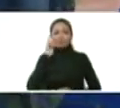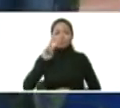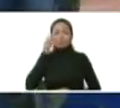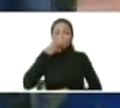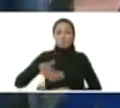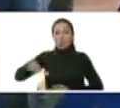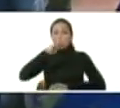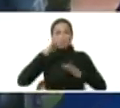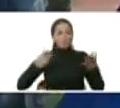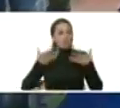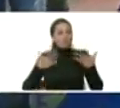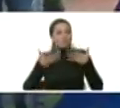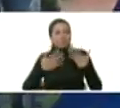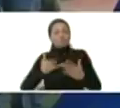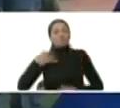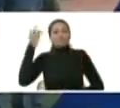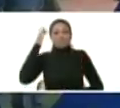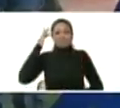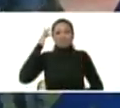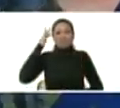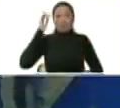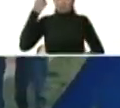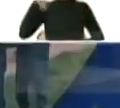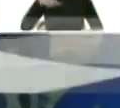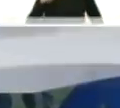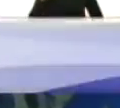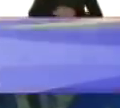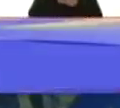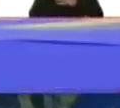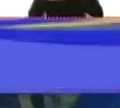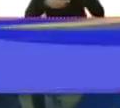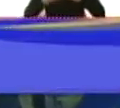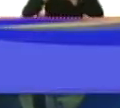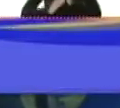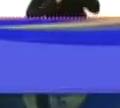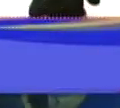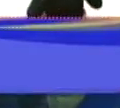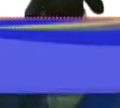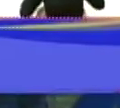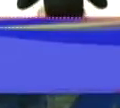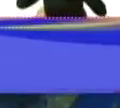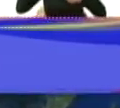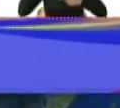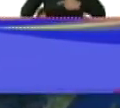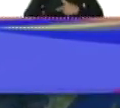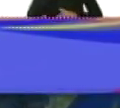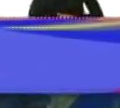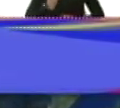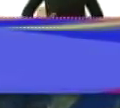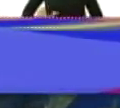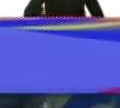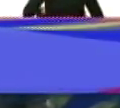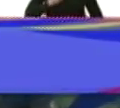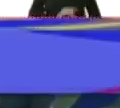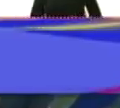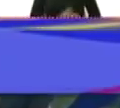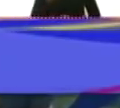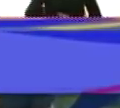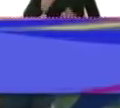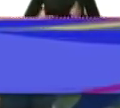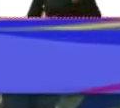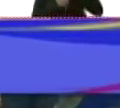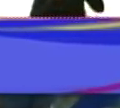población feliz que sabe que pudo contar en su momento con el comandante Chávez, presidente Chávez, y que ahora cuenta con